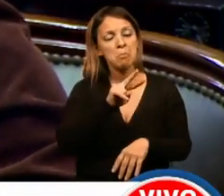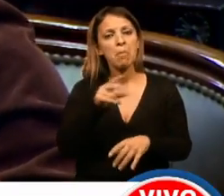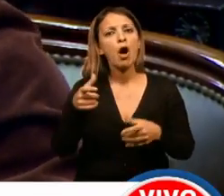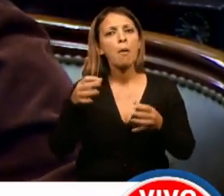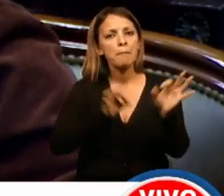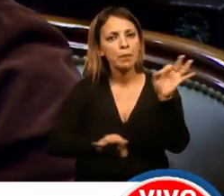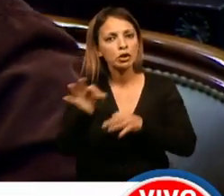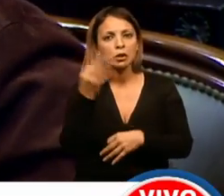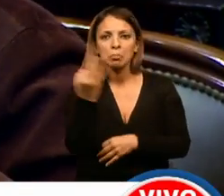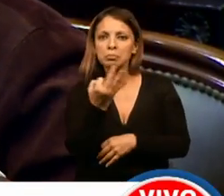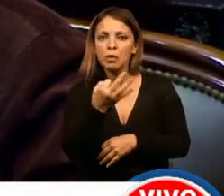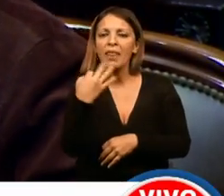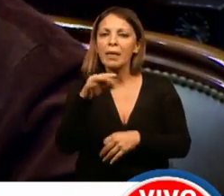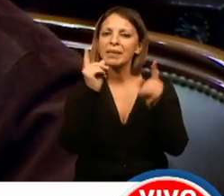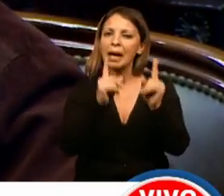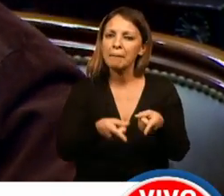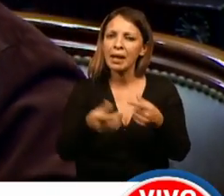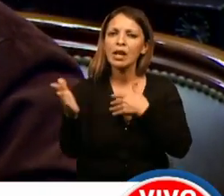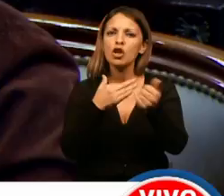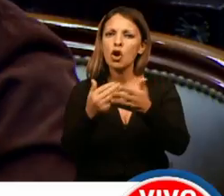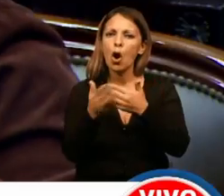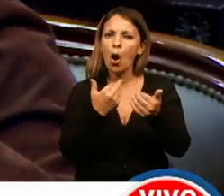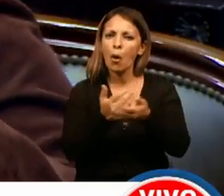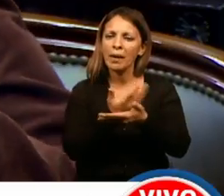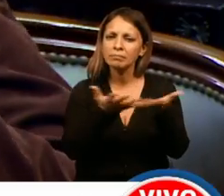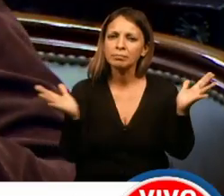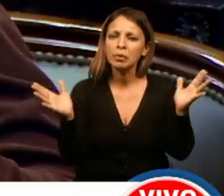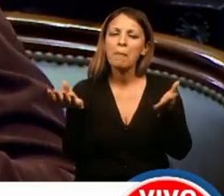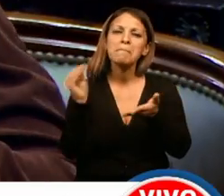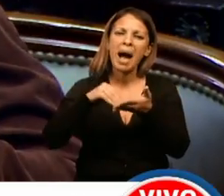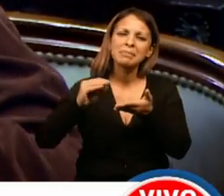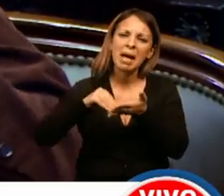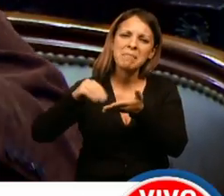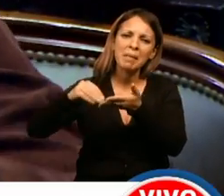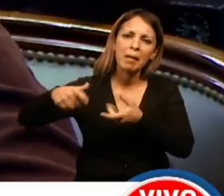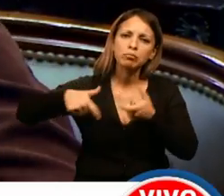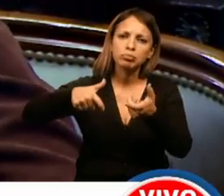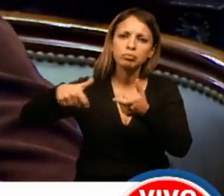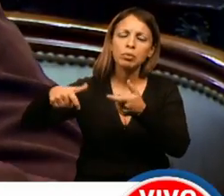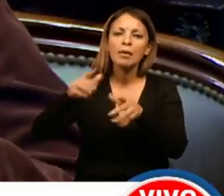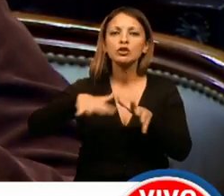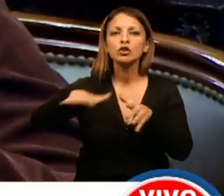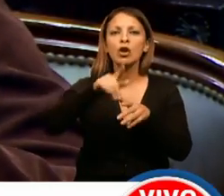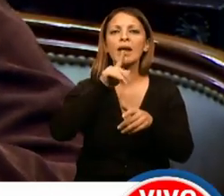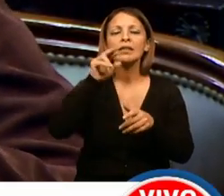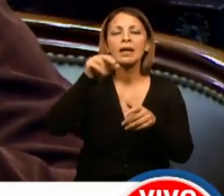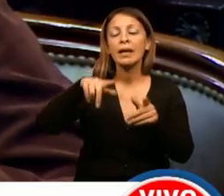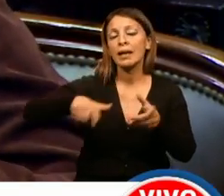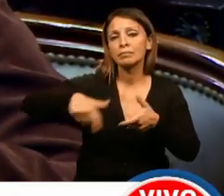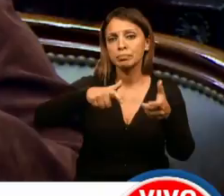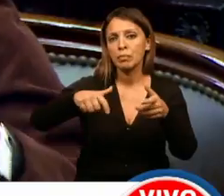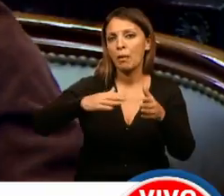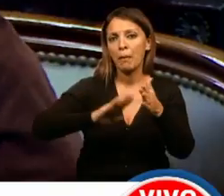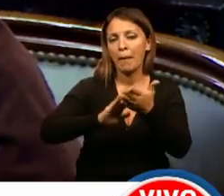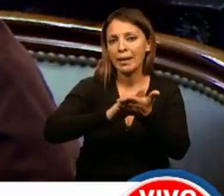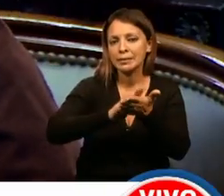acompañado por obras de infraestructura para tener más redes de gas tanto troncal como redes de gas